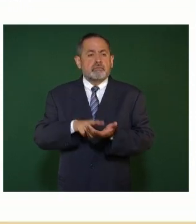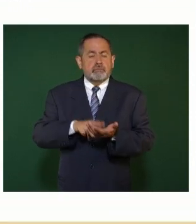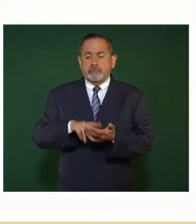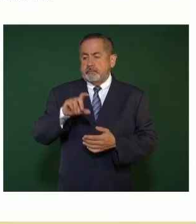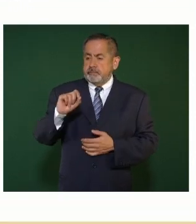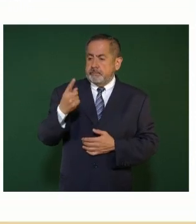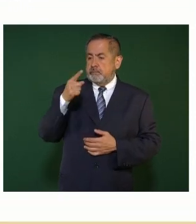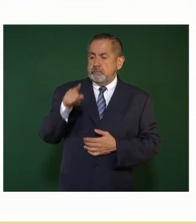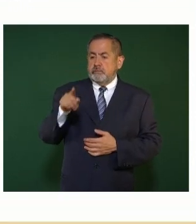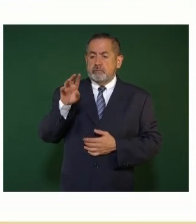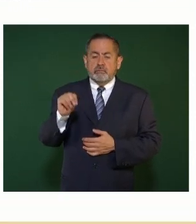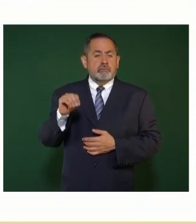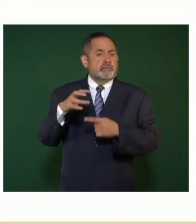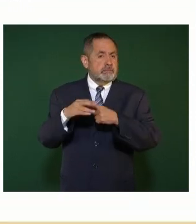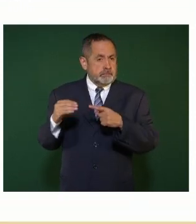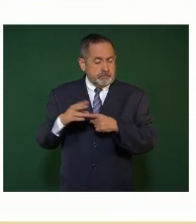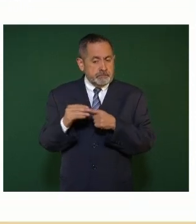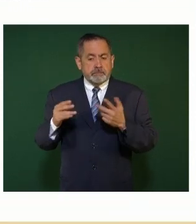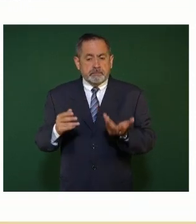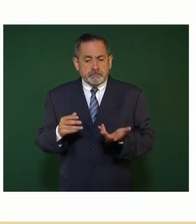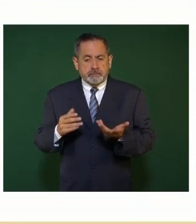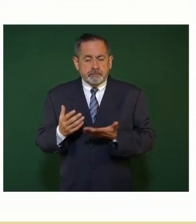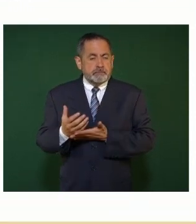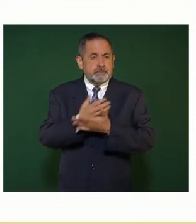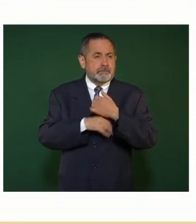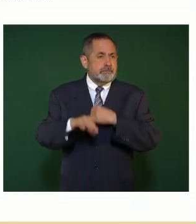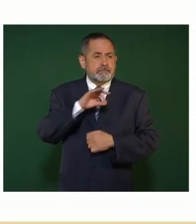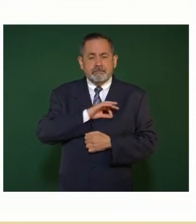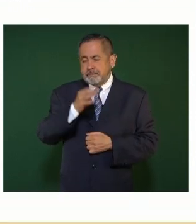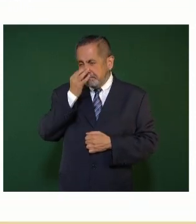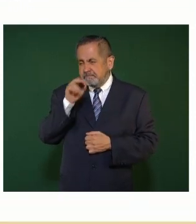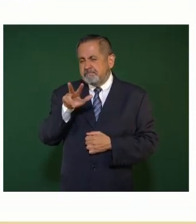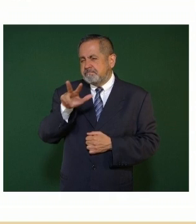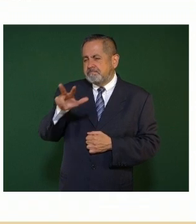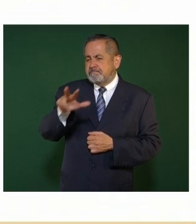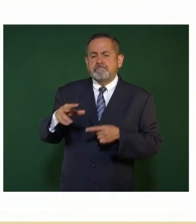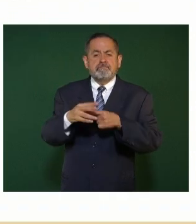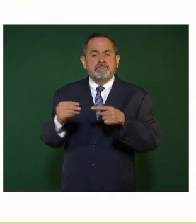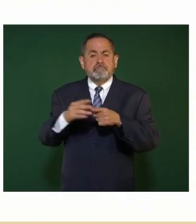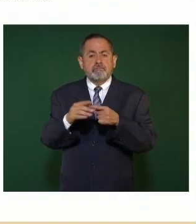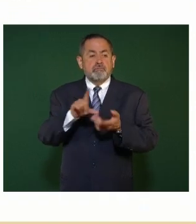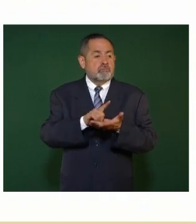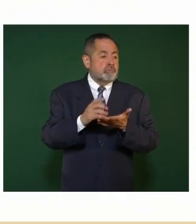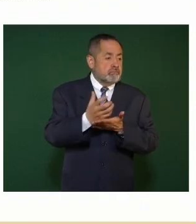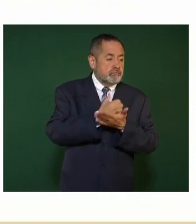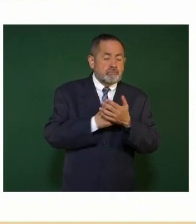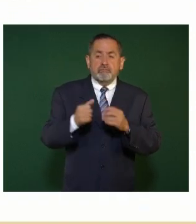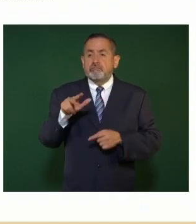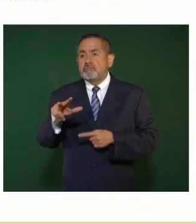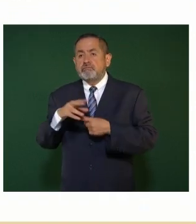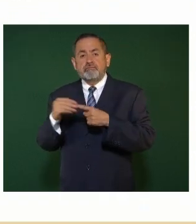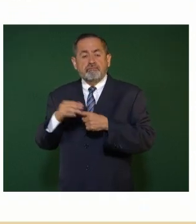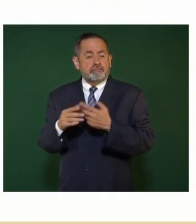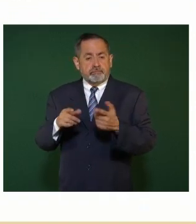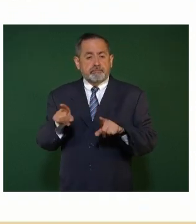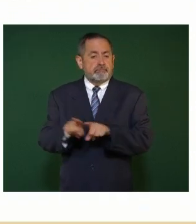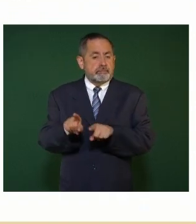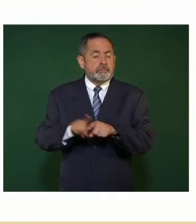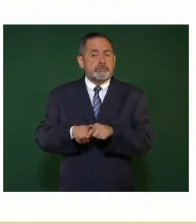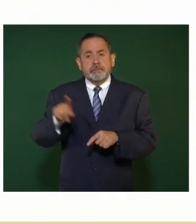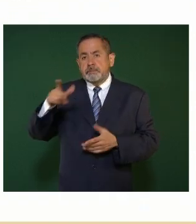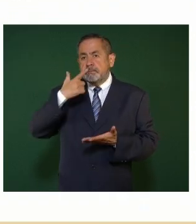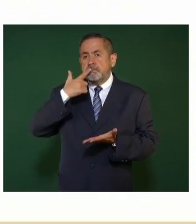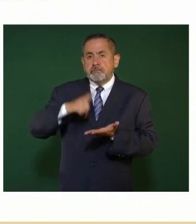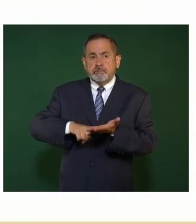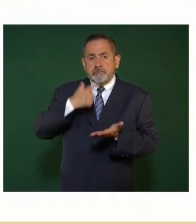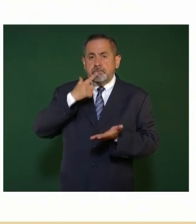pesos con 9 centavos y solamente con 18 centavos de ganancia por litro. Lo mismo también Valero en Celaya, Guanajuato,